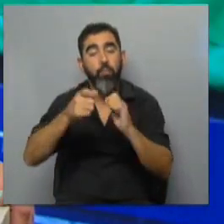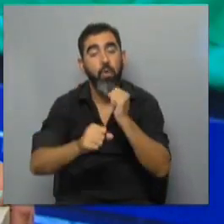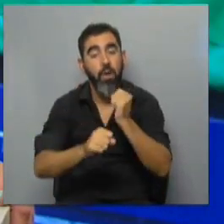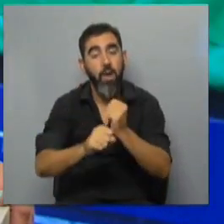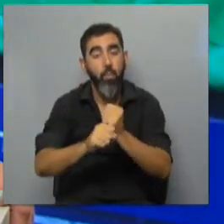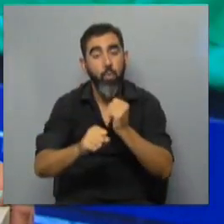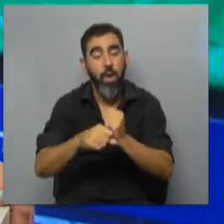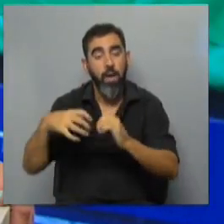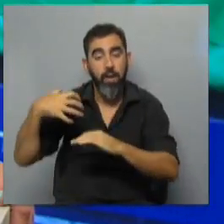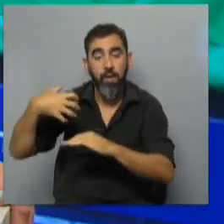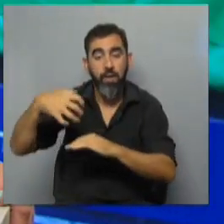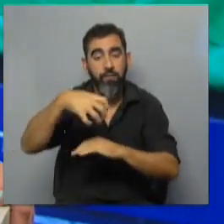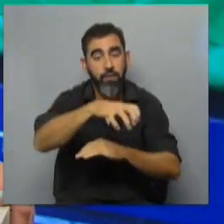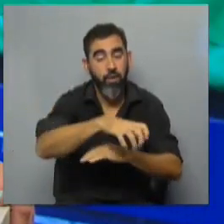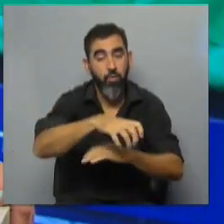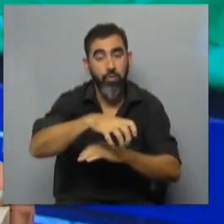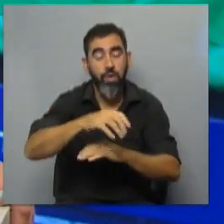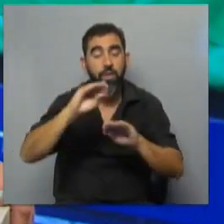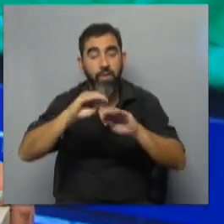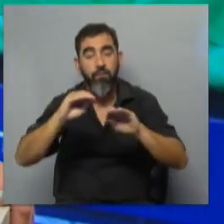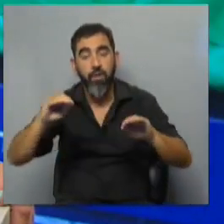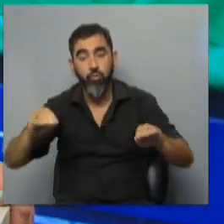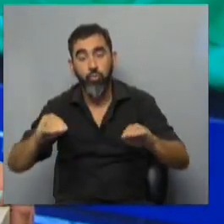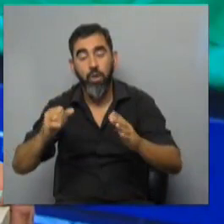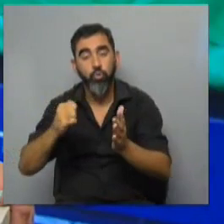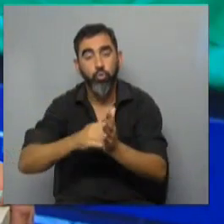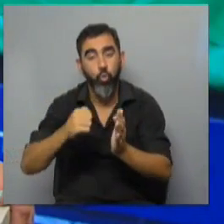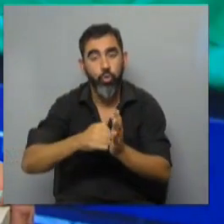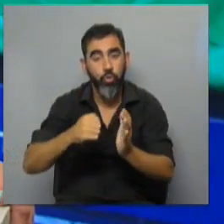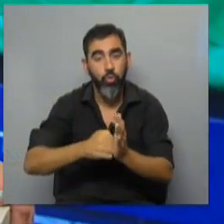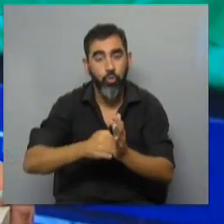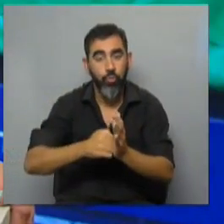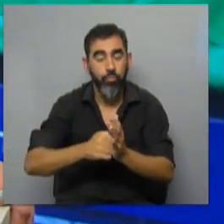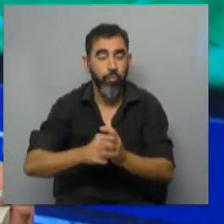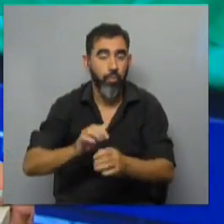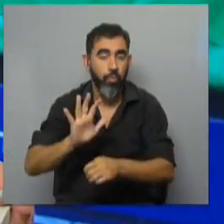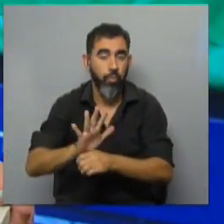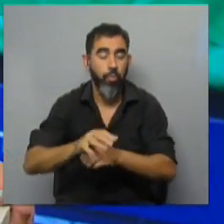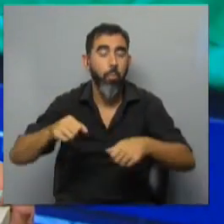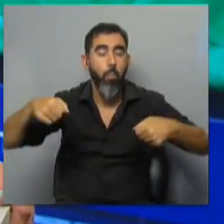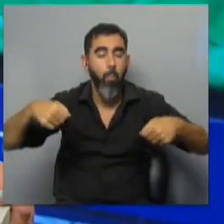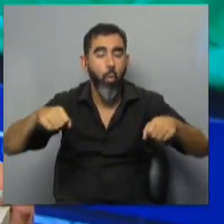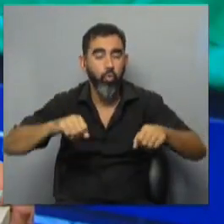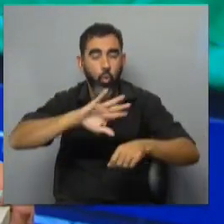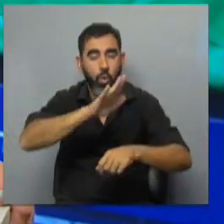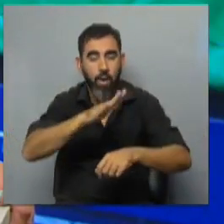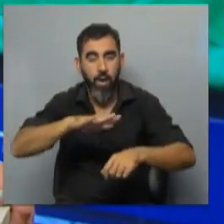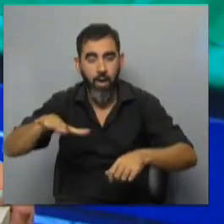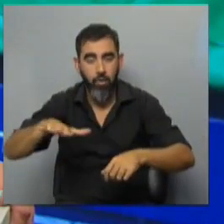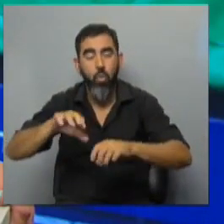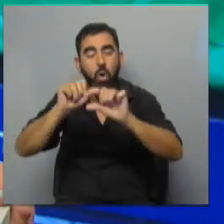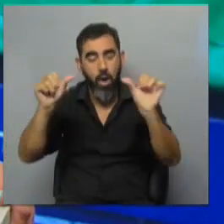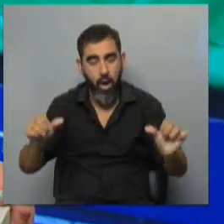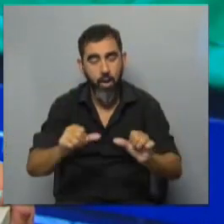clasificadoras y clasificadores de residuos sólidos urbanos conocido popularmente como motocarros integra las